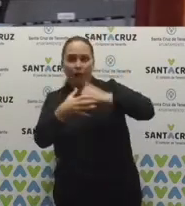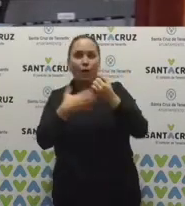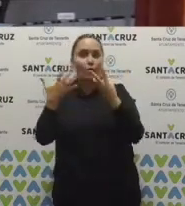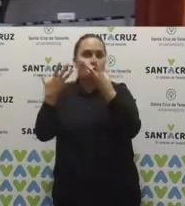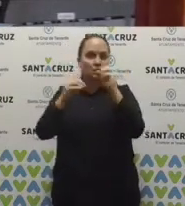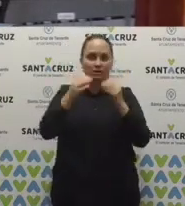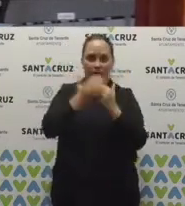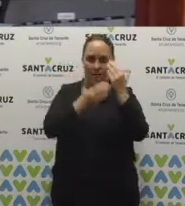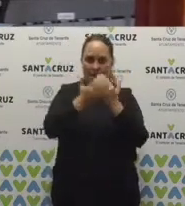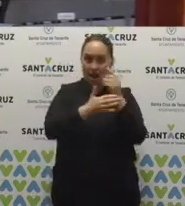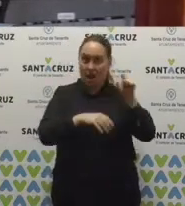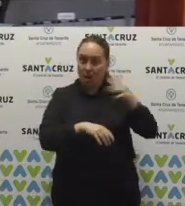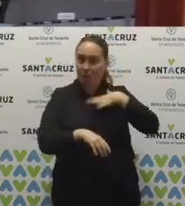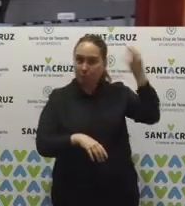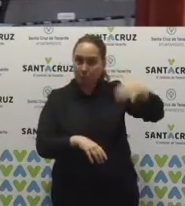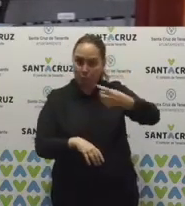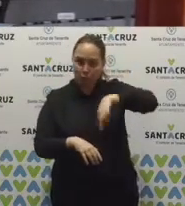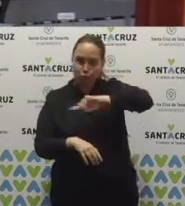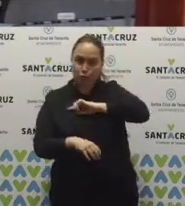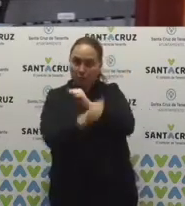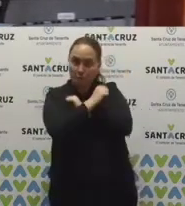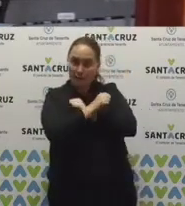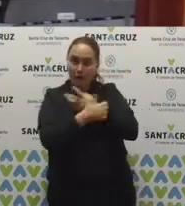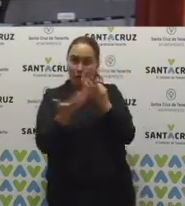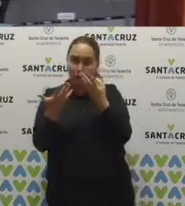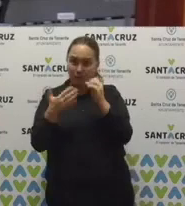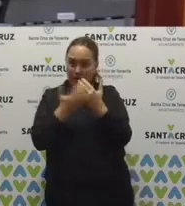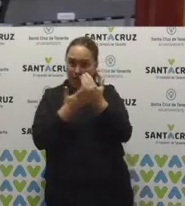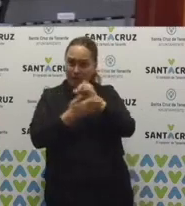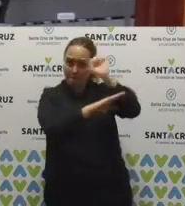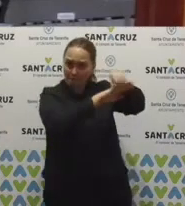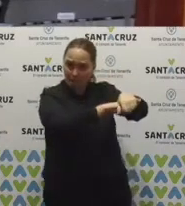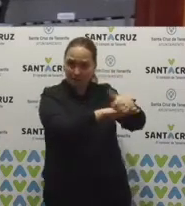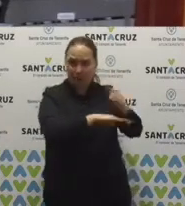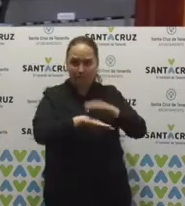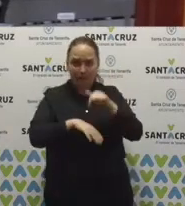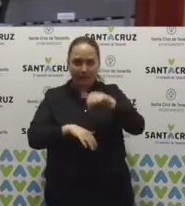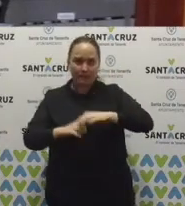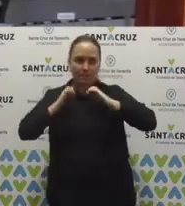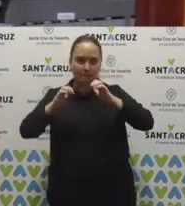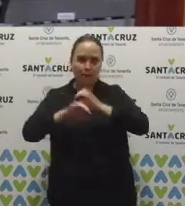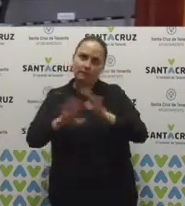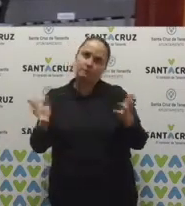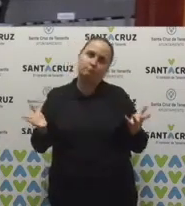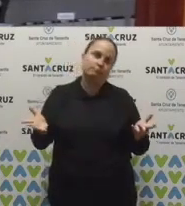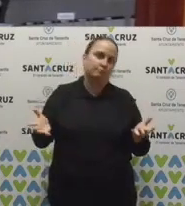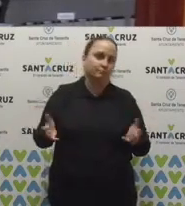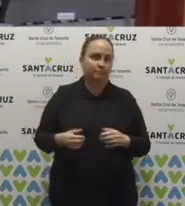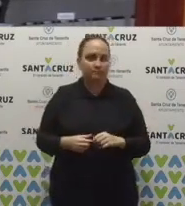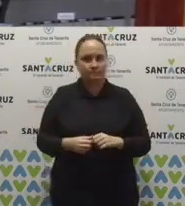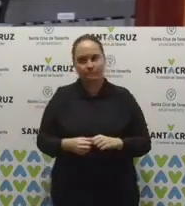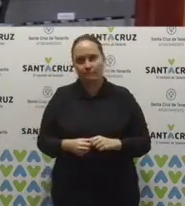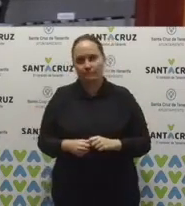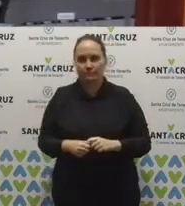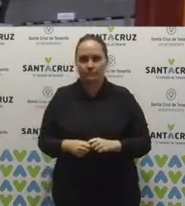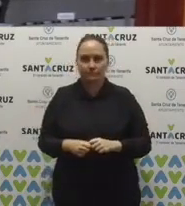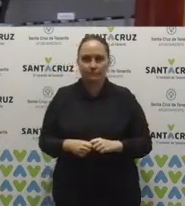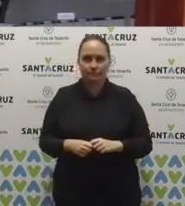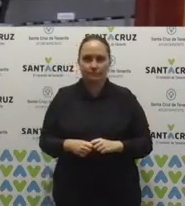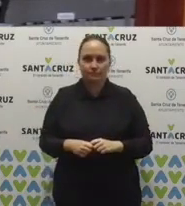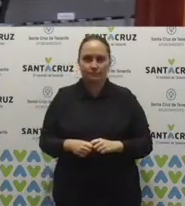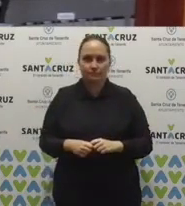como para tener que esperar en santacruz 90 días para un pleno de resto entiendo que el proponente